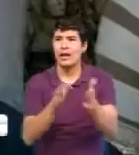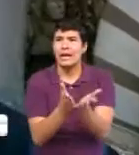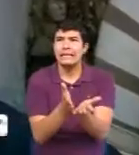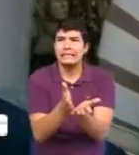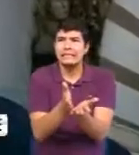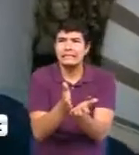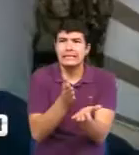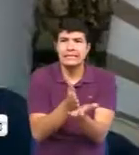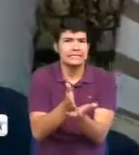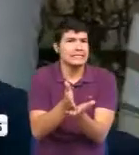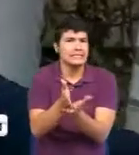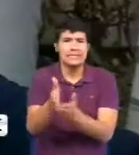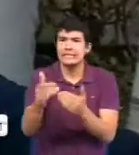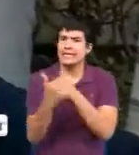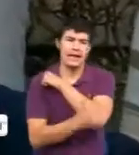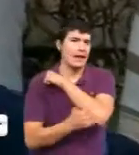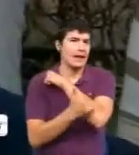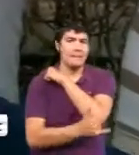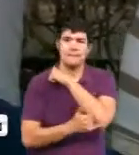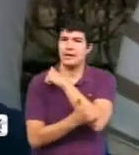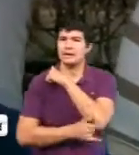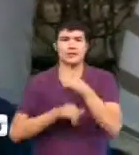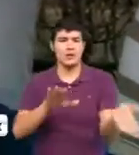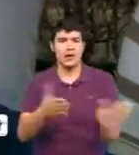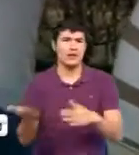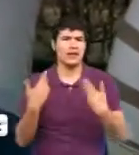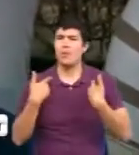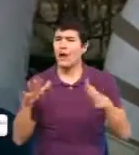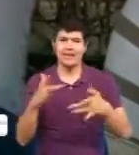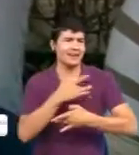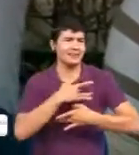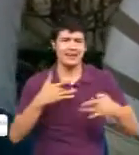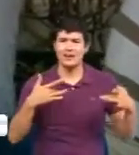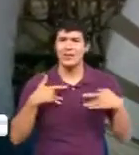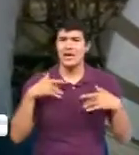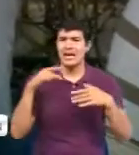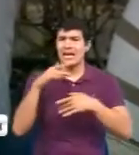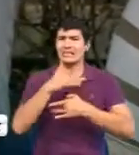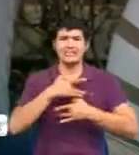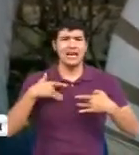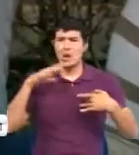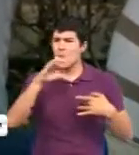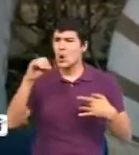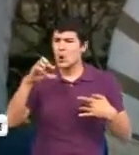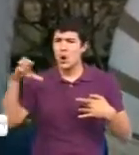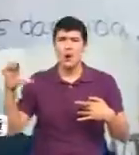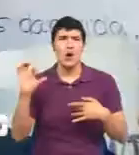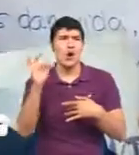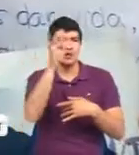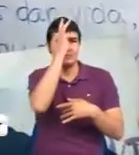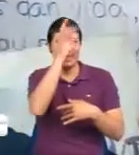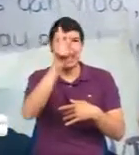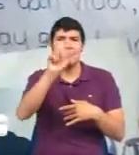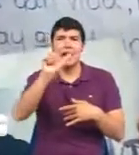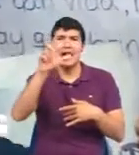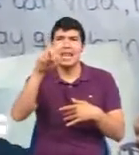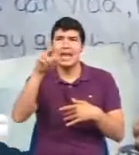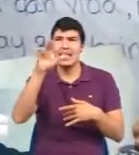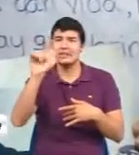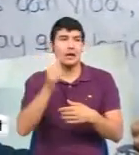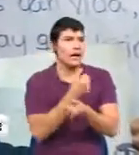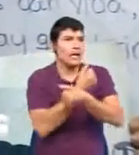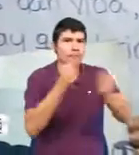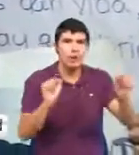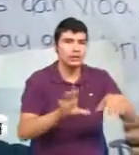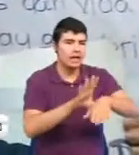seguimos en el paseo de la muerte en todas las especies es como quiera que se llame saludcoop como quiera que se llame hospital valència es que es imposible que